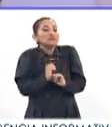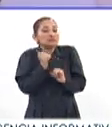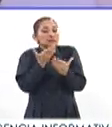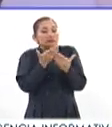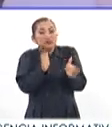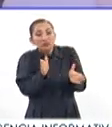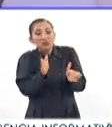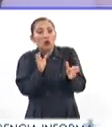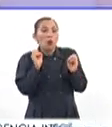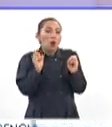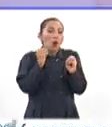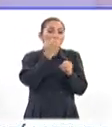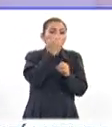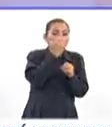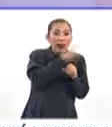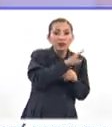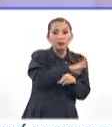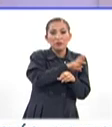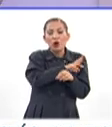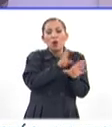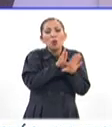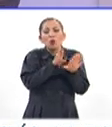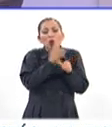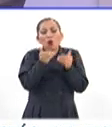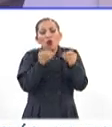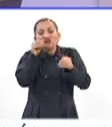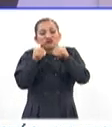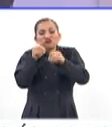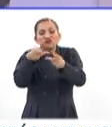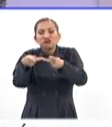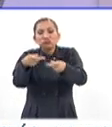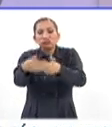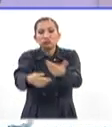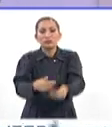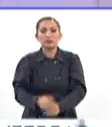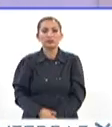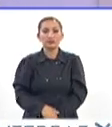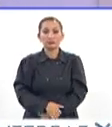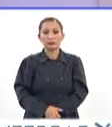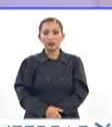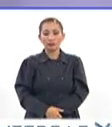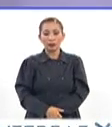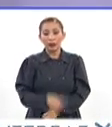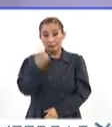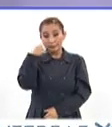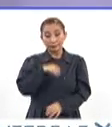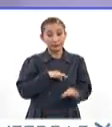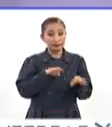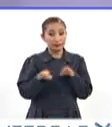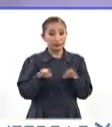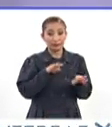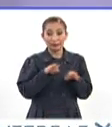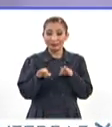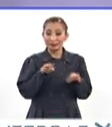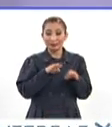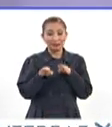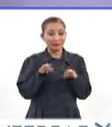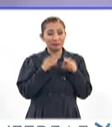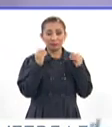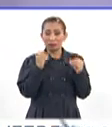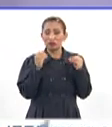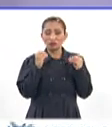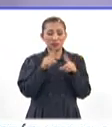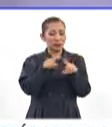más abiertas, academias privadas? Es decir, ¿cómo podría llevarse a cabo esta estrategia? Bueno, yo creo que es una labor de